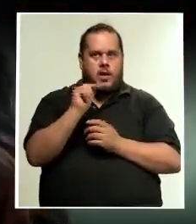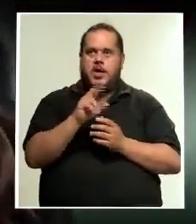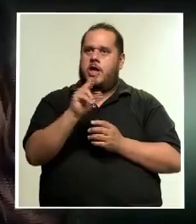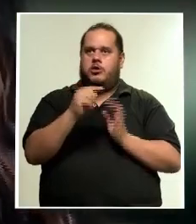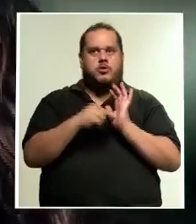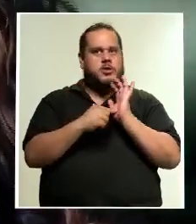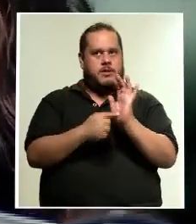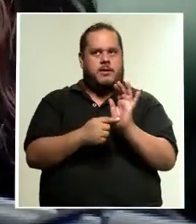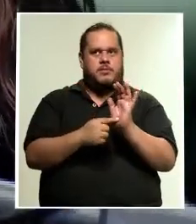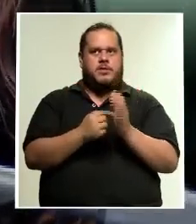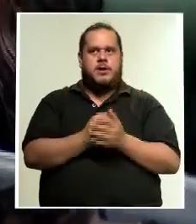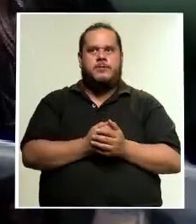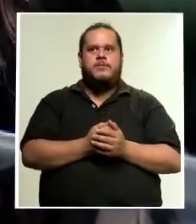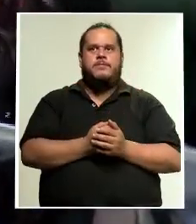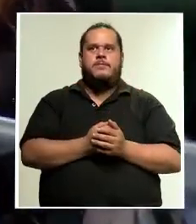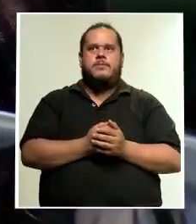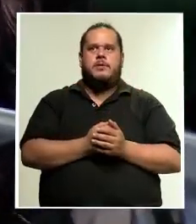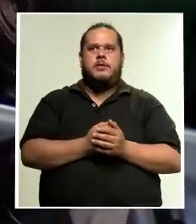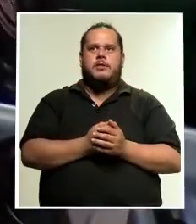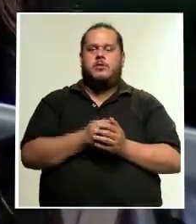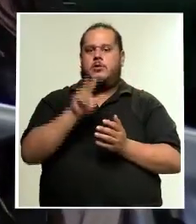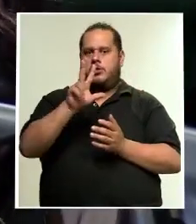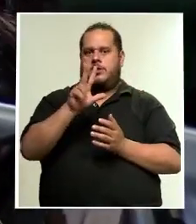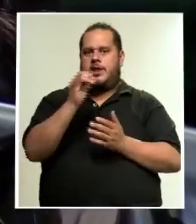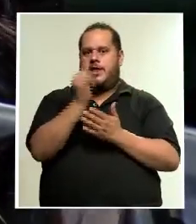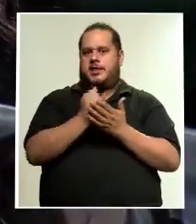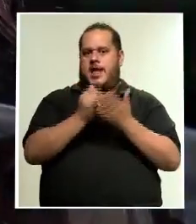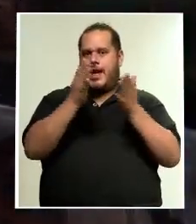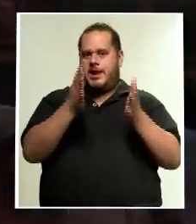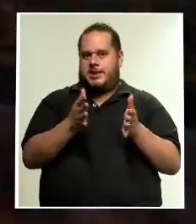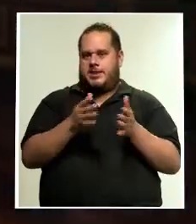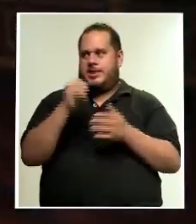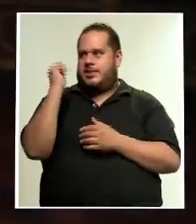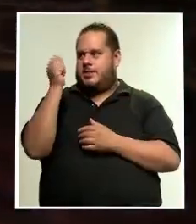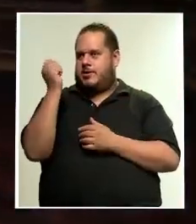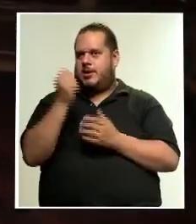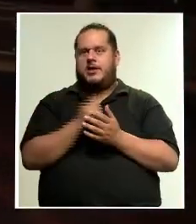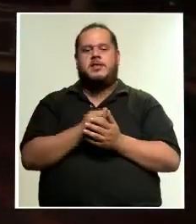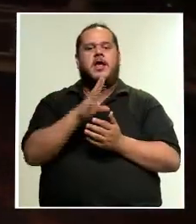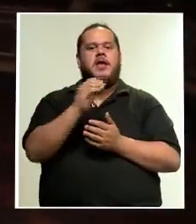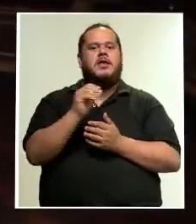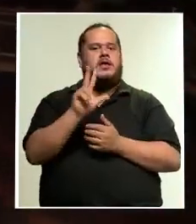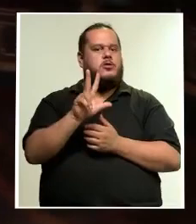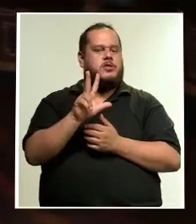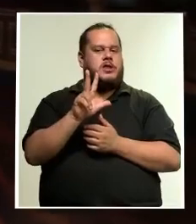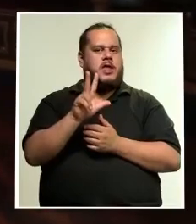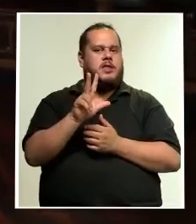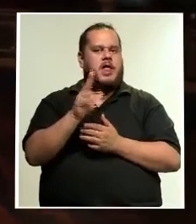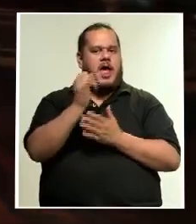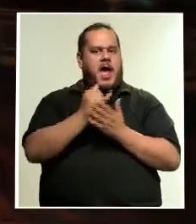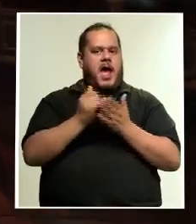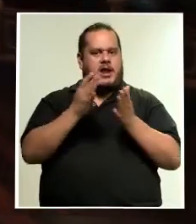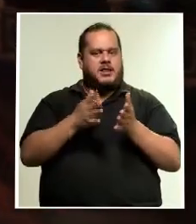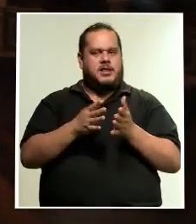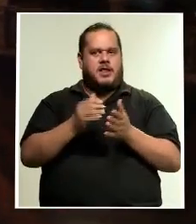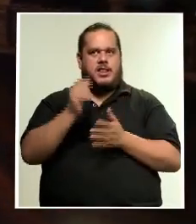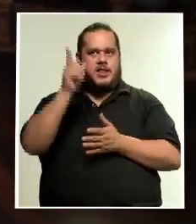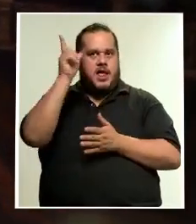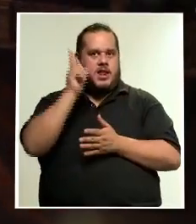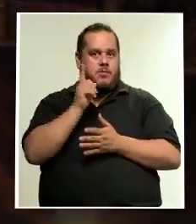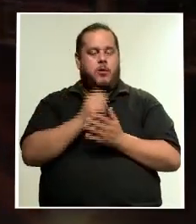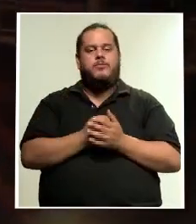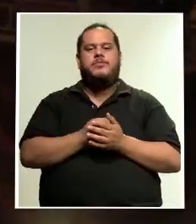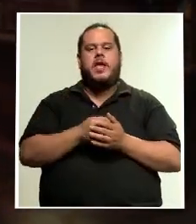mostrado. Son los tres artistas de Guanacaste y los tres artistas de Limón. El